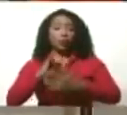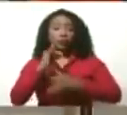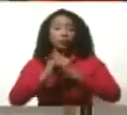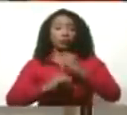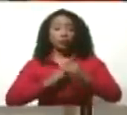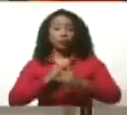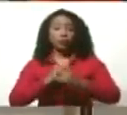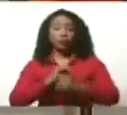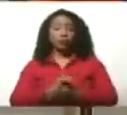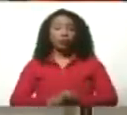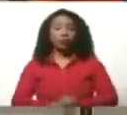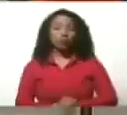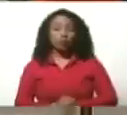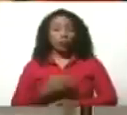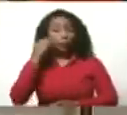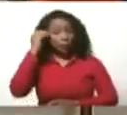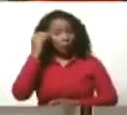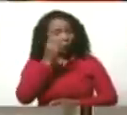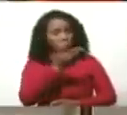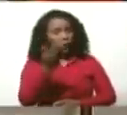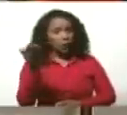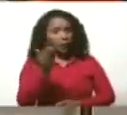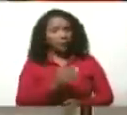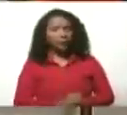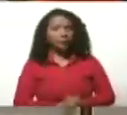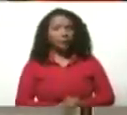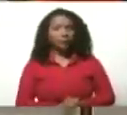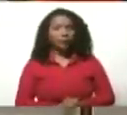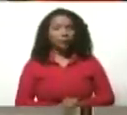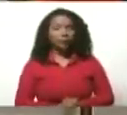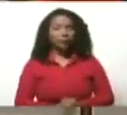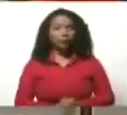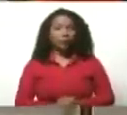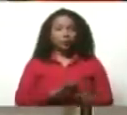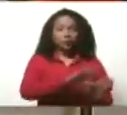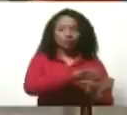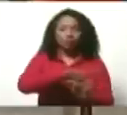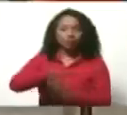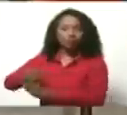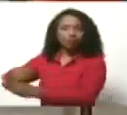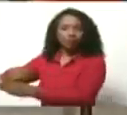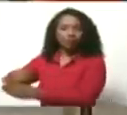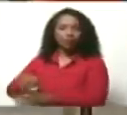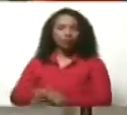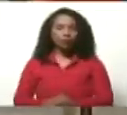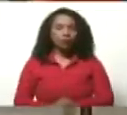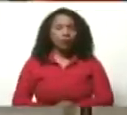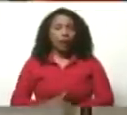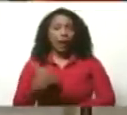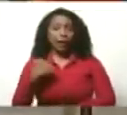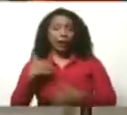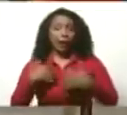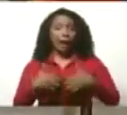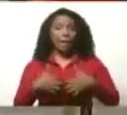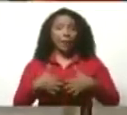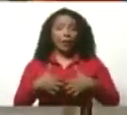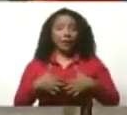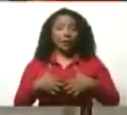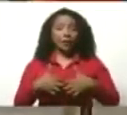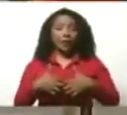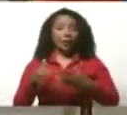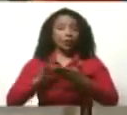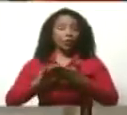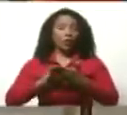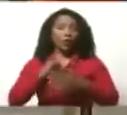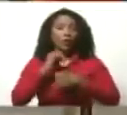internacional, o sea, imagínense, dejaron a un lado estas empresas de seguro de solvencia